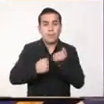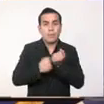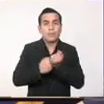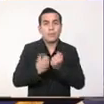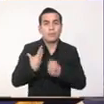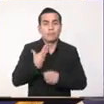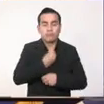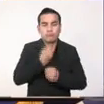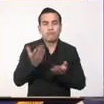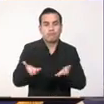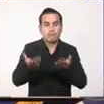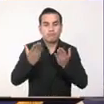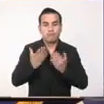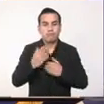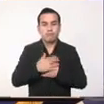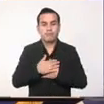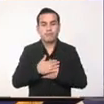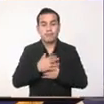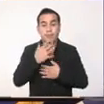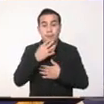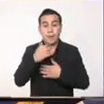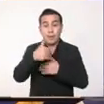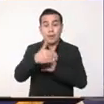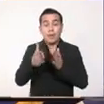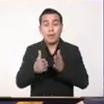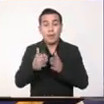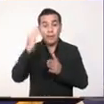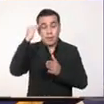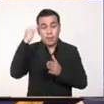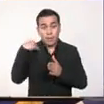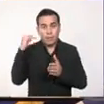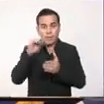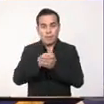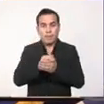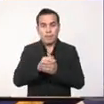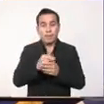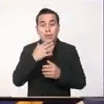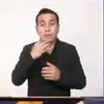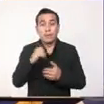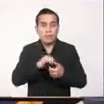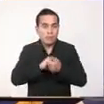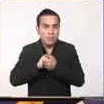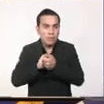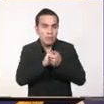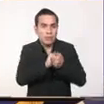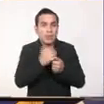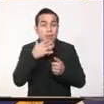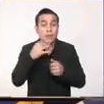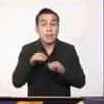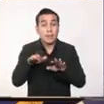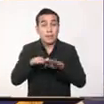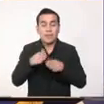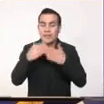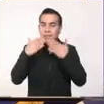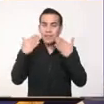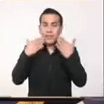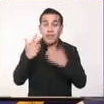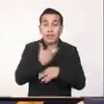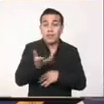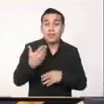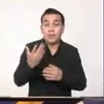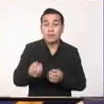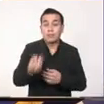también que nos ha brindado, y con el despacho de la primera dama también, en programas que han hecho en conjunto y todo. Estamos muy contentos con todo lo